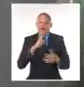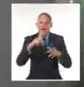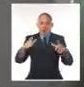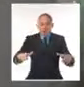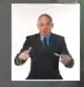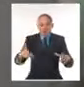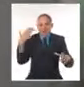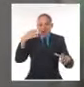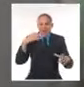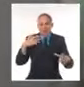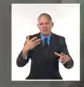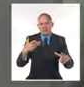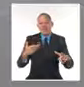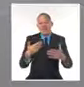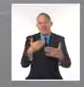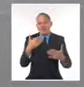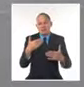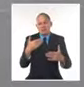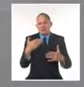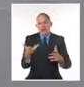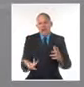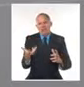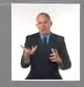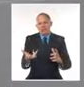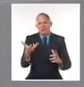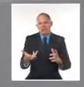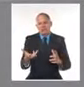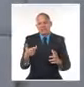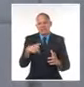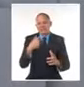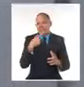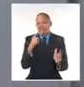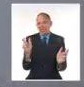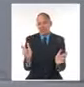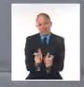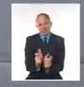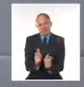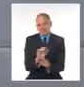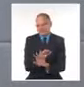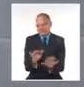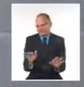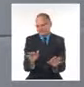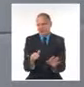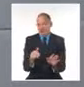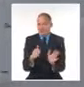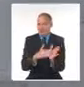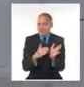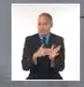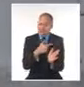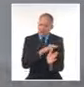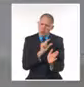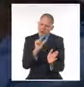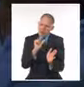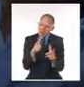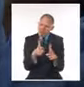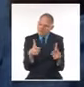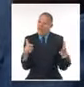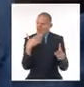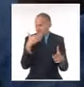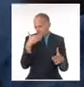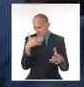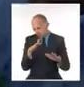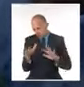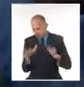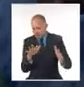en 2022 el cumplimiento de los planes. No obstante, en los últimos meses se ha experimentado una recuperación de un rubro